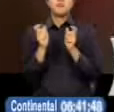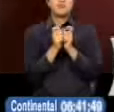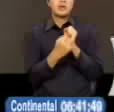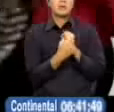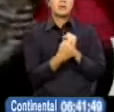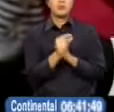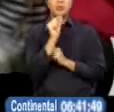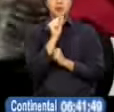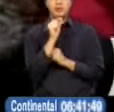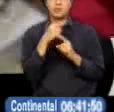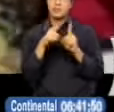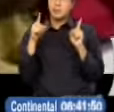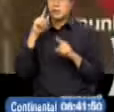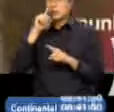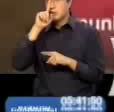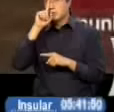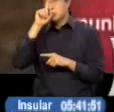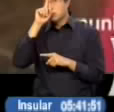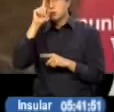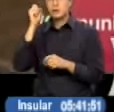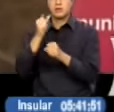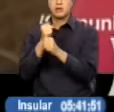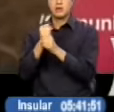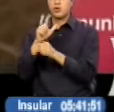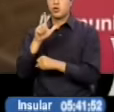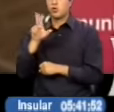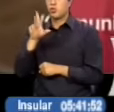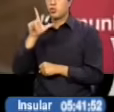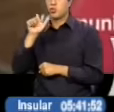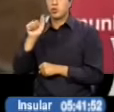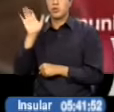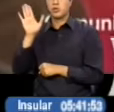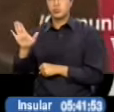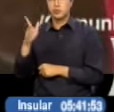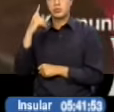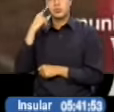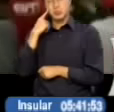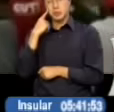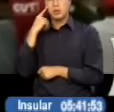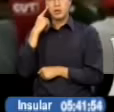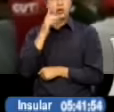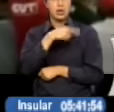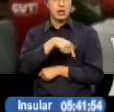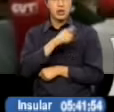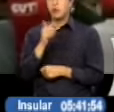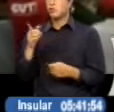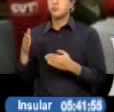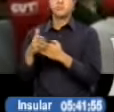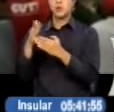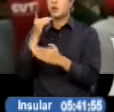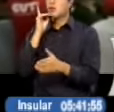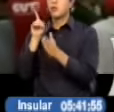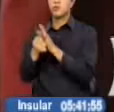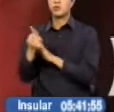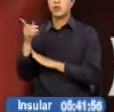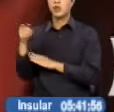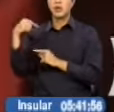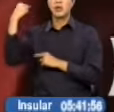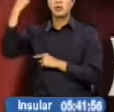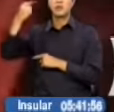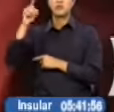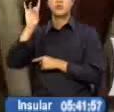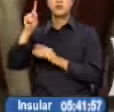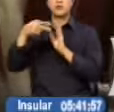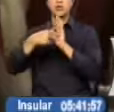fuerte del partido de los trabajadores el expresidente luiz inácio lula da silva con la finalidad de impedir que pueda presentarse en las elecciones de